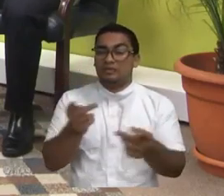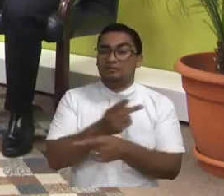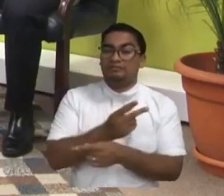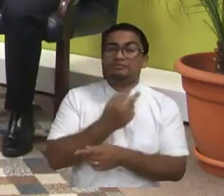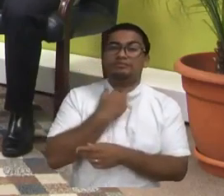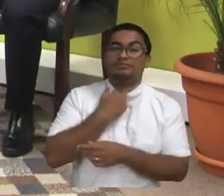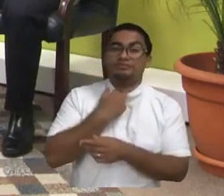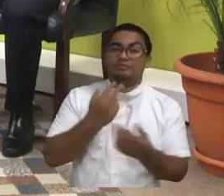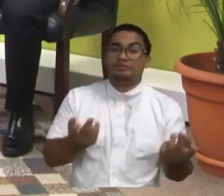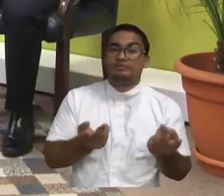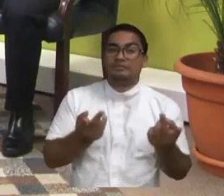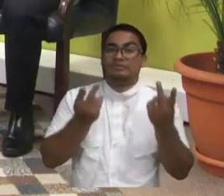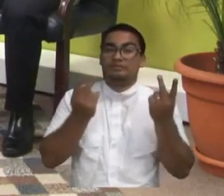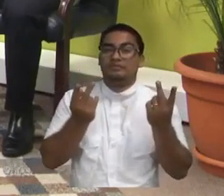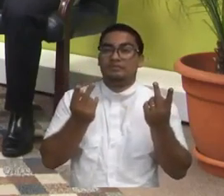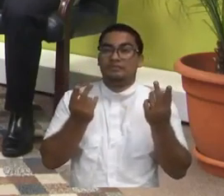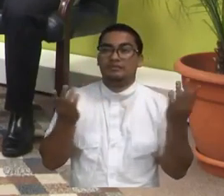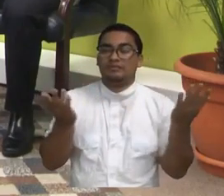una vida